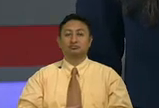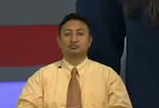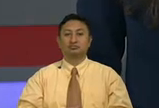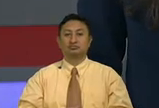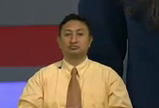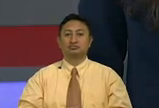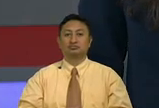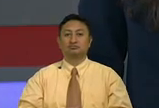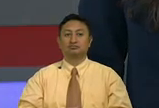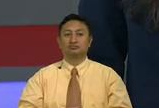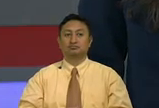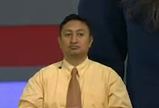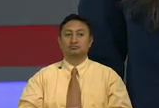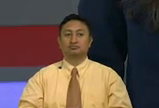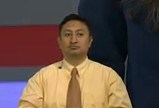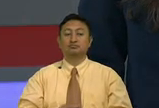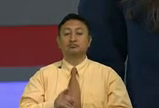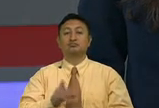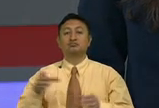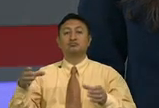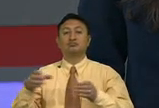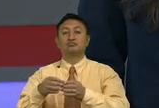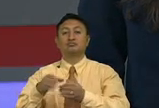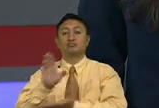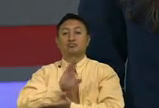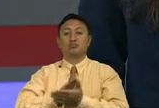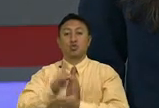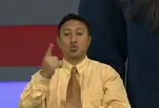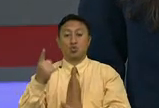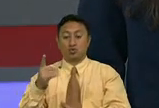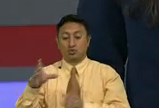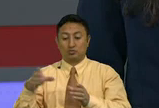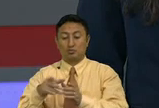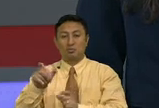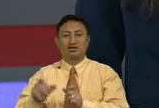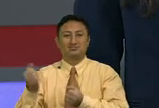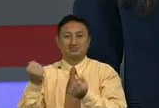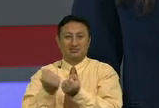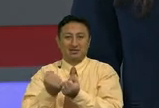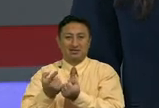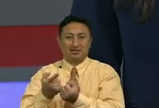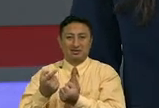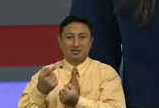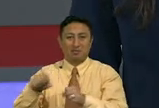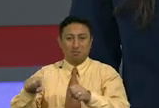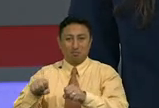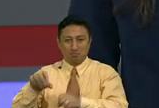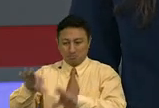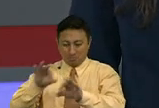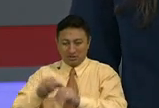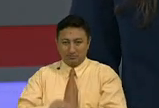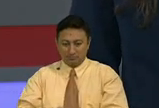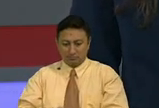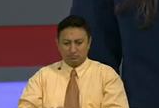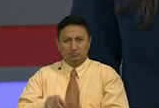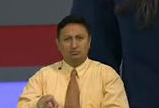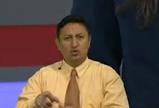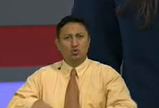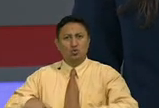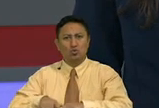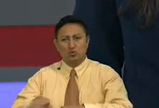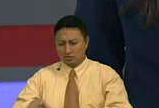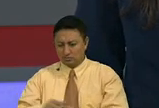pesar entre los legisladores del Bloque 1 de la Cooperativa Unión de Bananeros, al sur de Guayaquil. Se presume que el crimen ocurrido en el lugar respondería